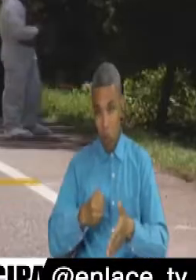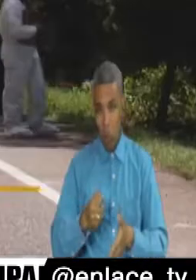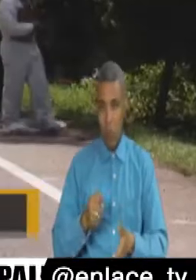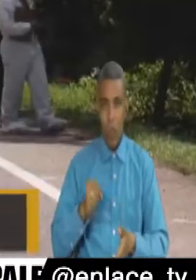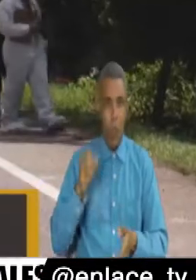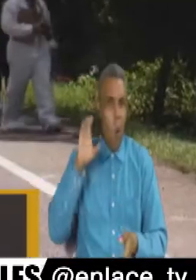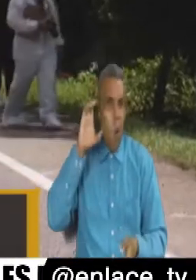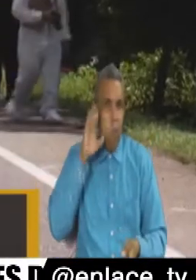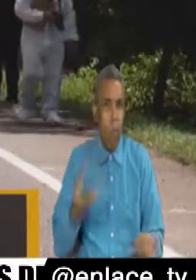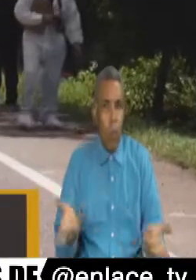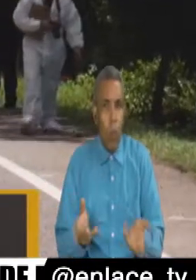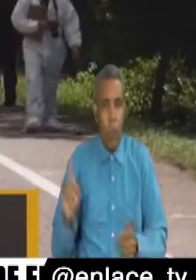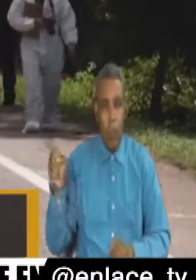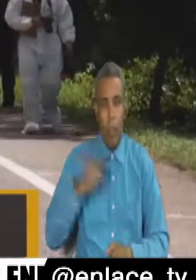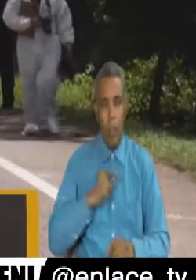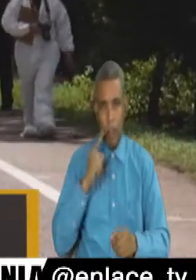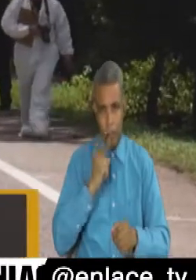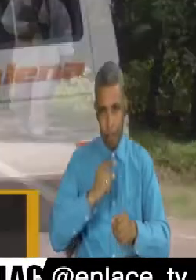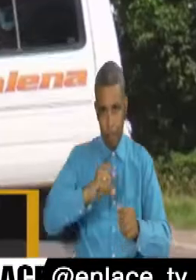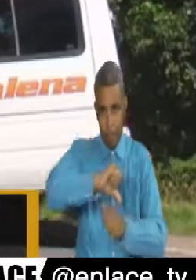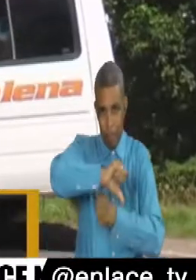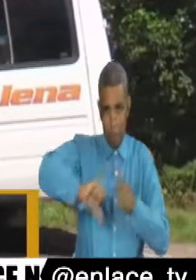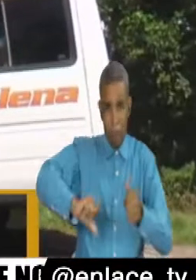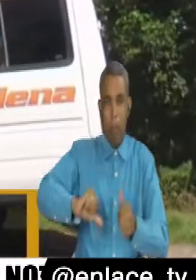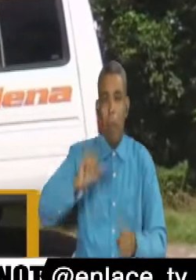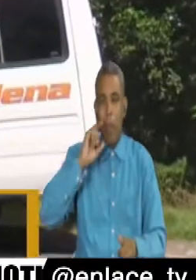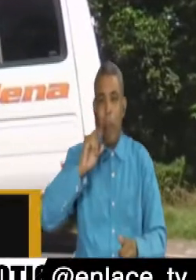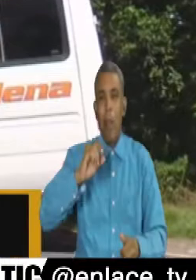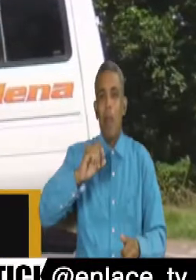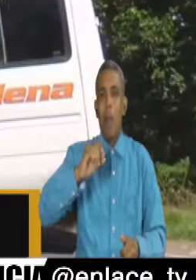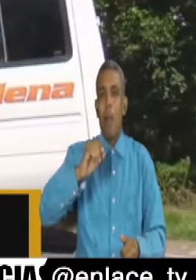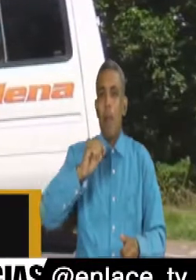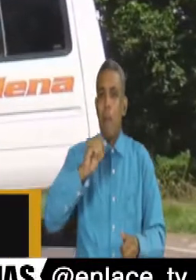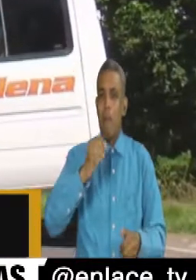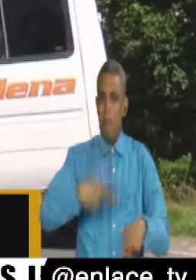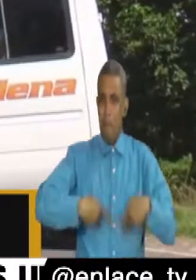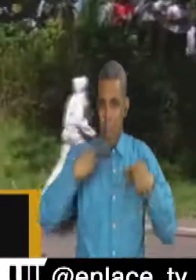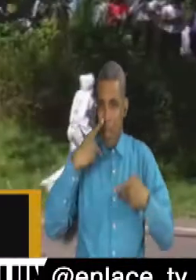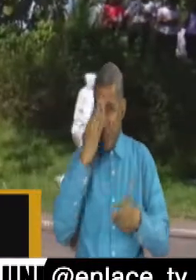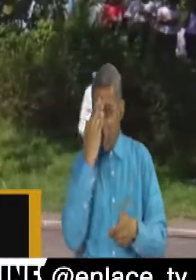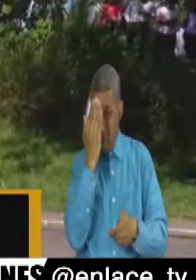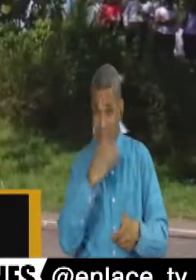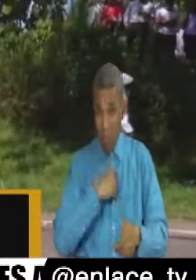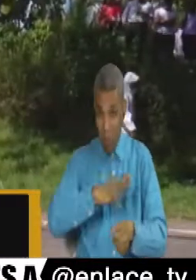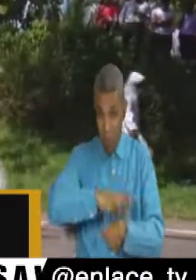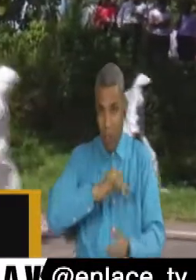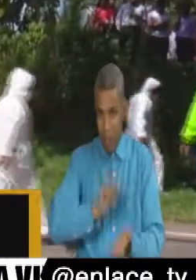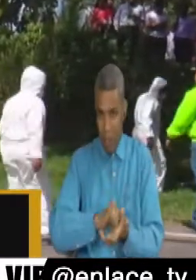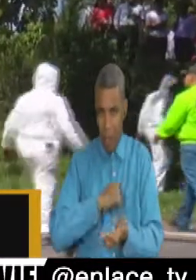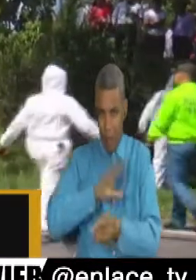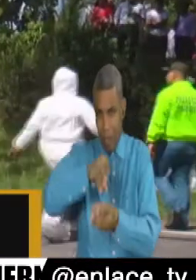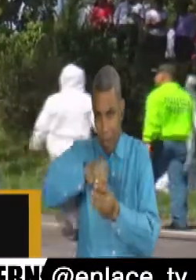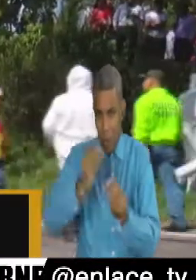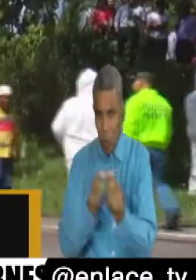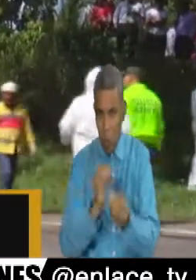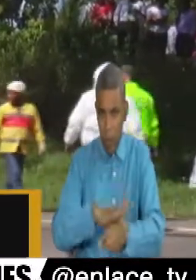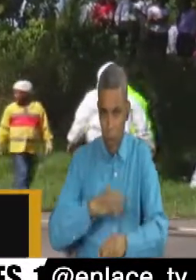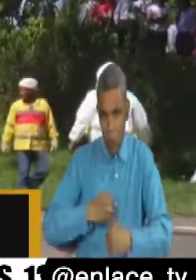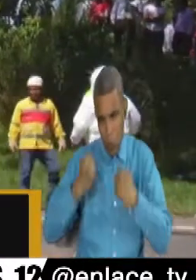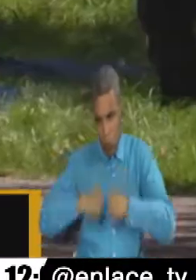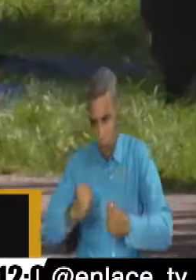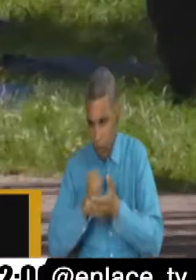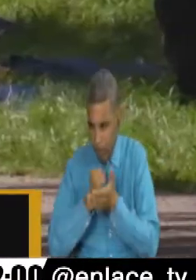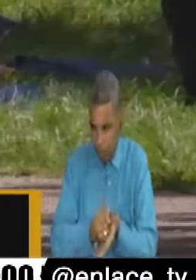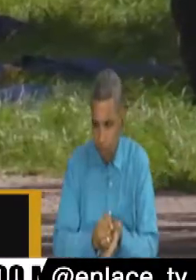Los cuerpos de las 10 personas que murieron en el trágico accidente entre una buseta de Cotras Magdalena y un tractocamión tipo niñera en el kilómetro